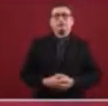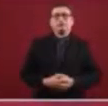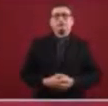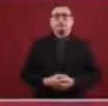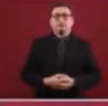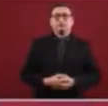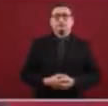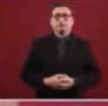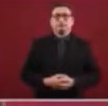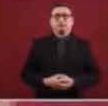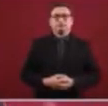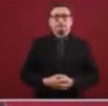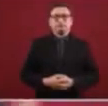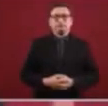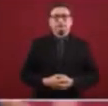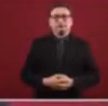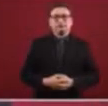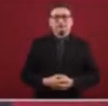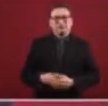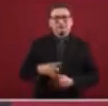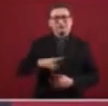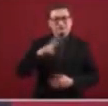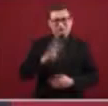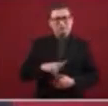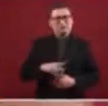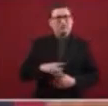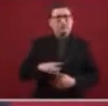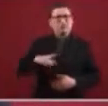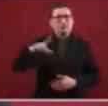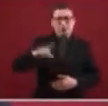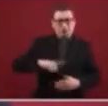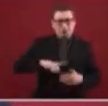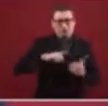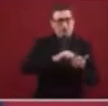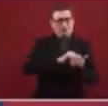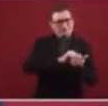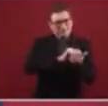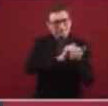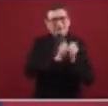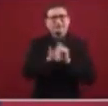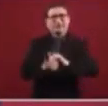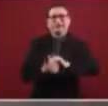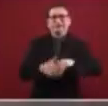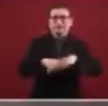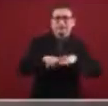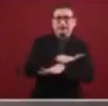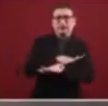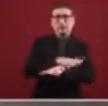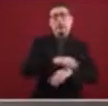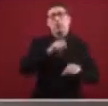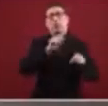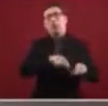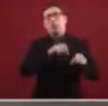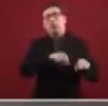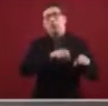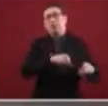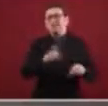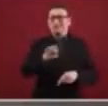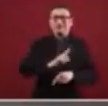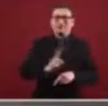que realmente sea una transformación, no más de lo mismo, que no haya simulación.